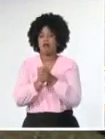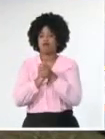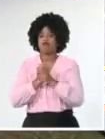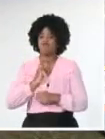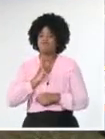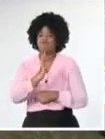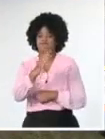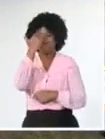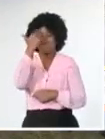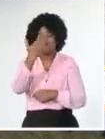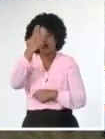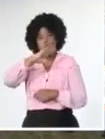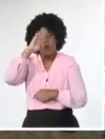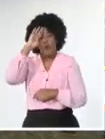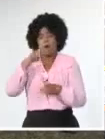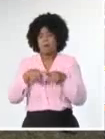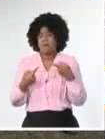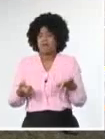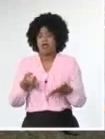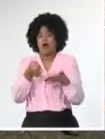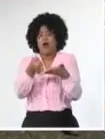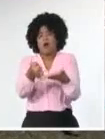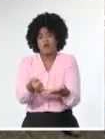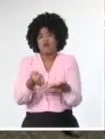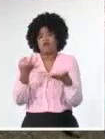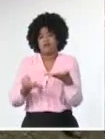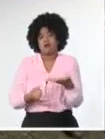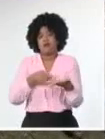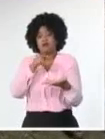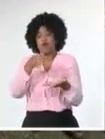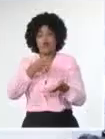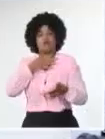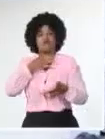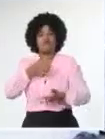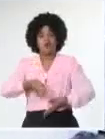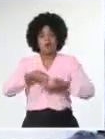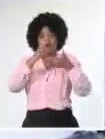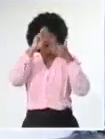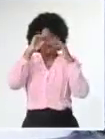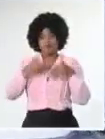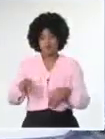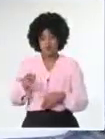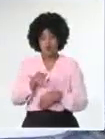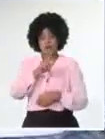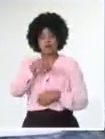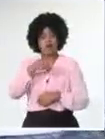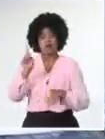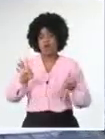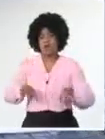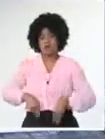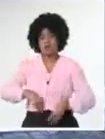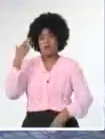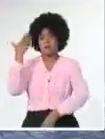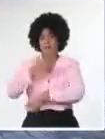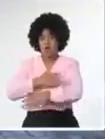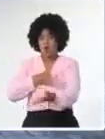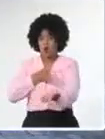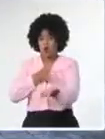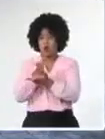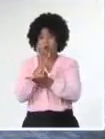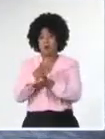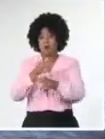y agradecimiento por el aporte de nuestro pueblo a los más necesitados. Rechazan también el bloqueo y los planes desestabilizadores del gobierno